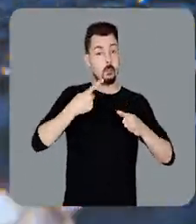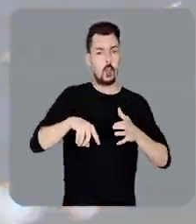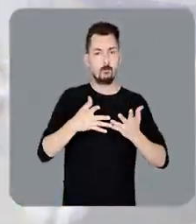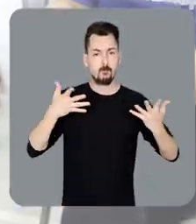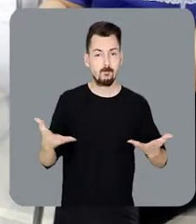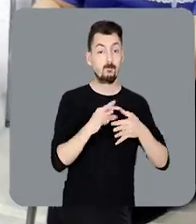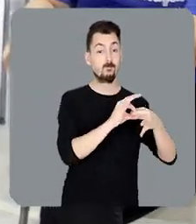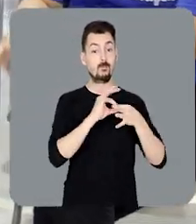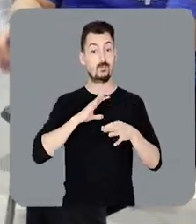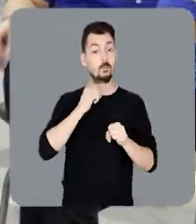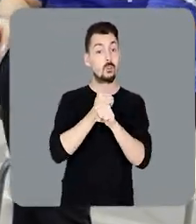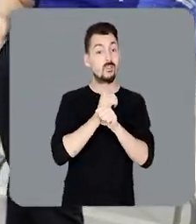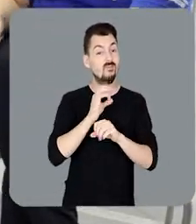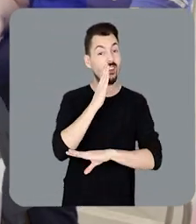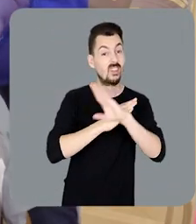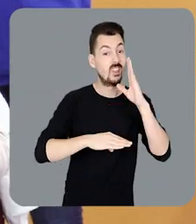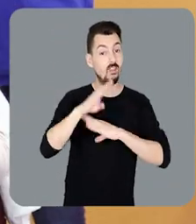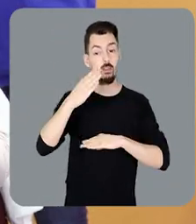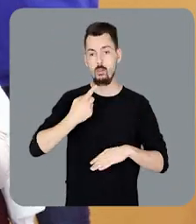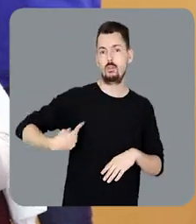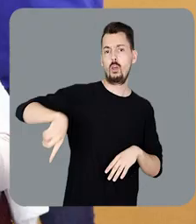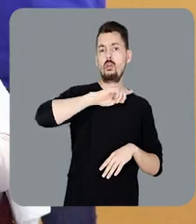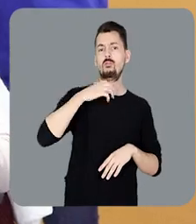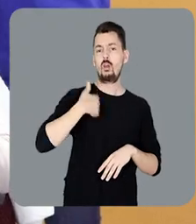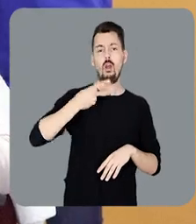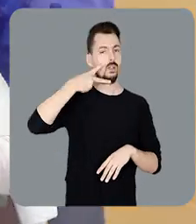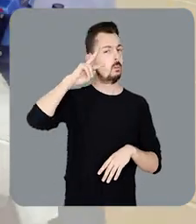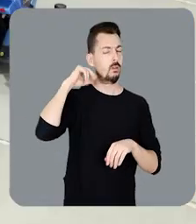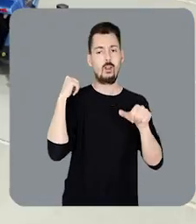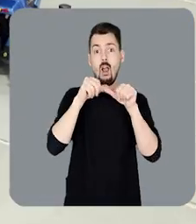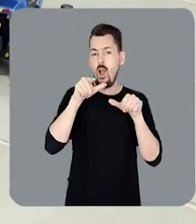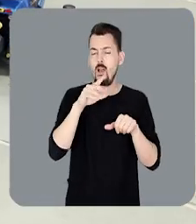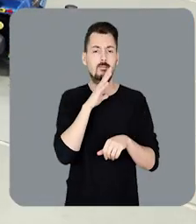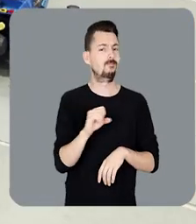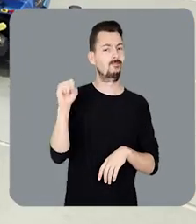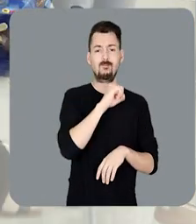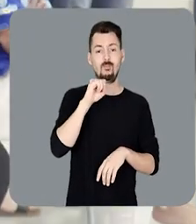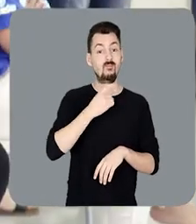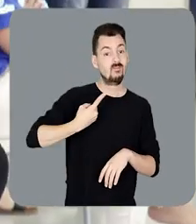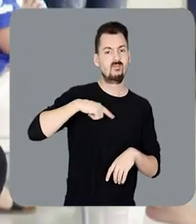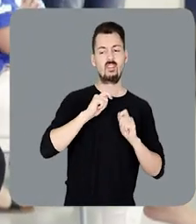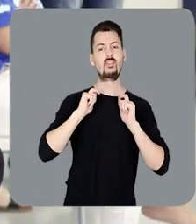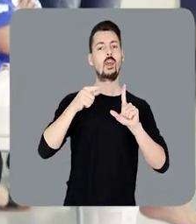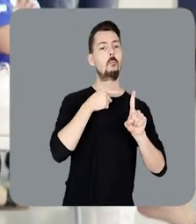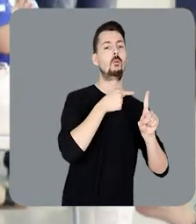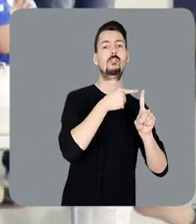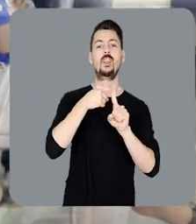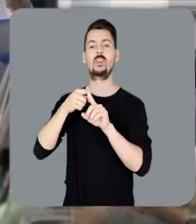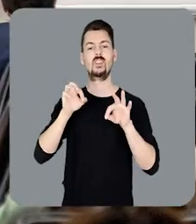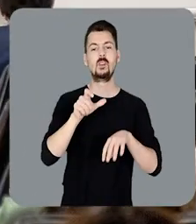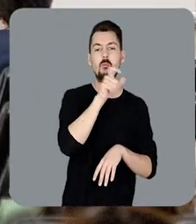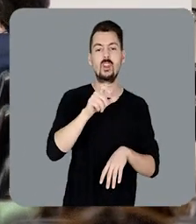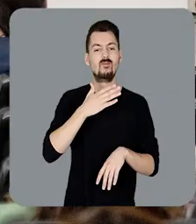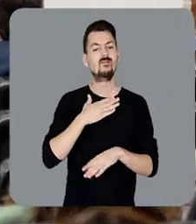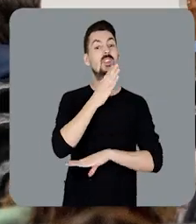voluntariados corporativos, donde se ha promovido el acercamiento entre el personal de la empresa y personas con discapacidad. Una experiencia